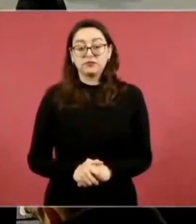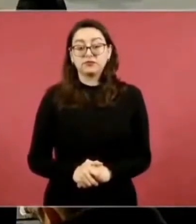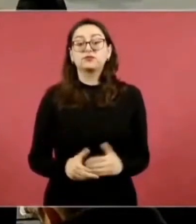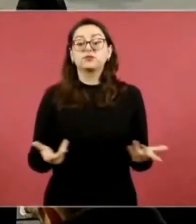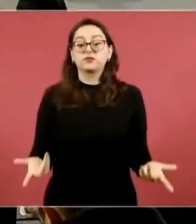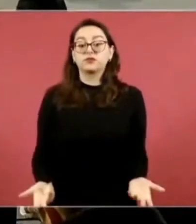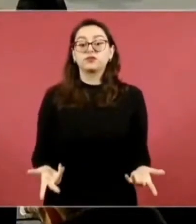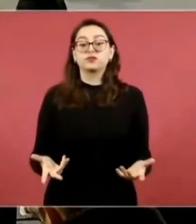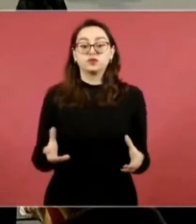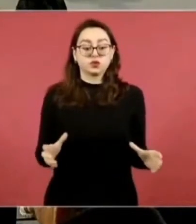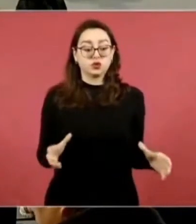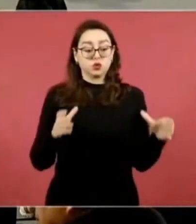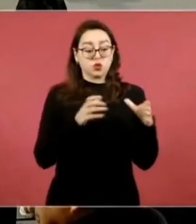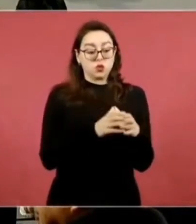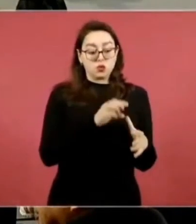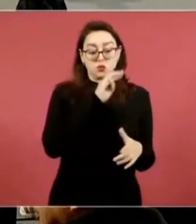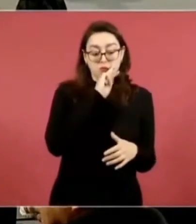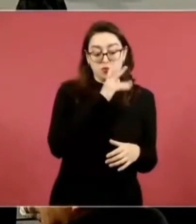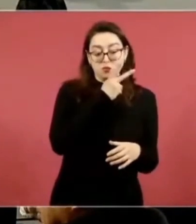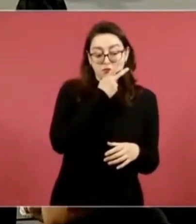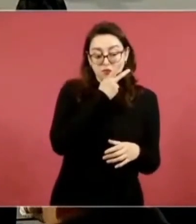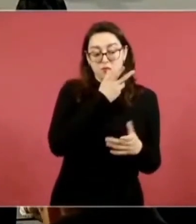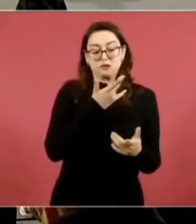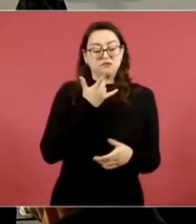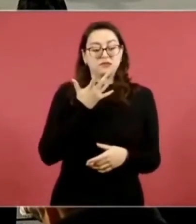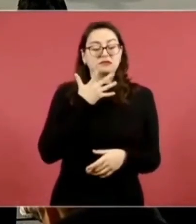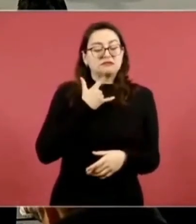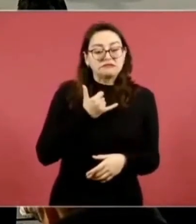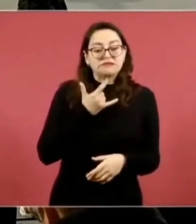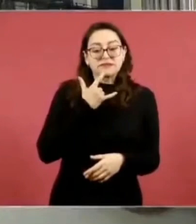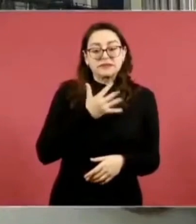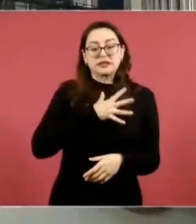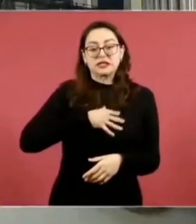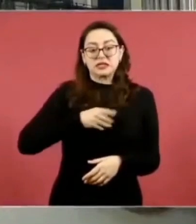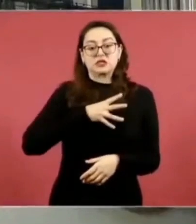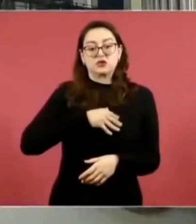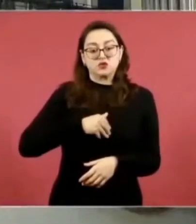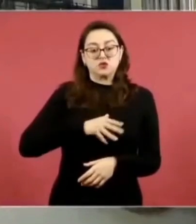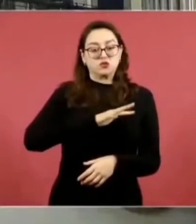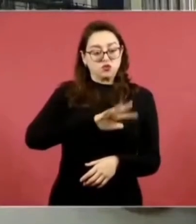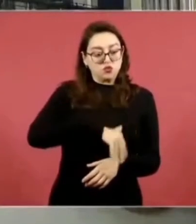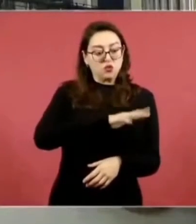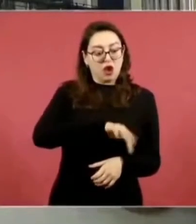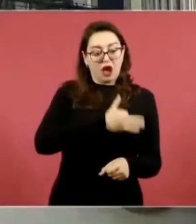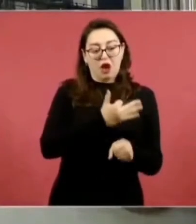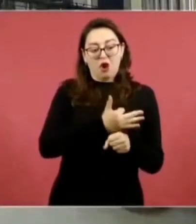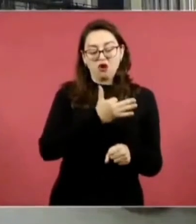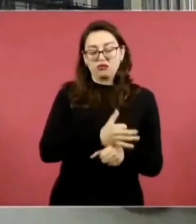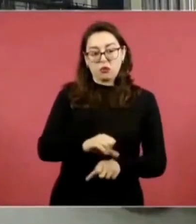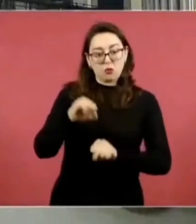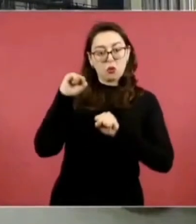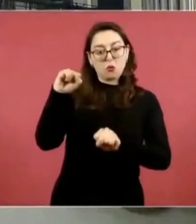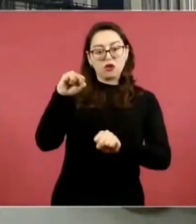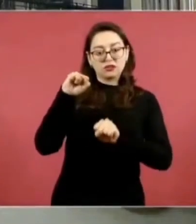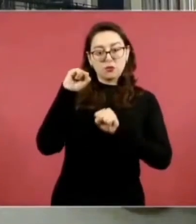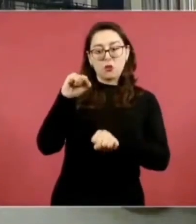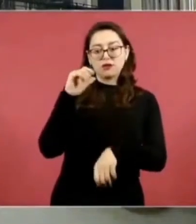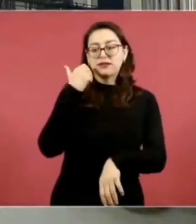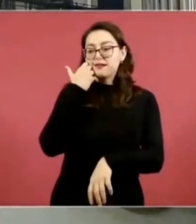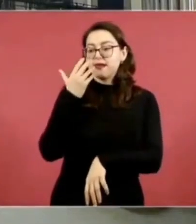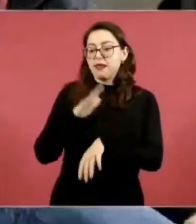colectivos de madres y padres que están buscando a sus hijos y a sus hijas estén protestando, pidiendo